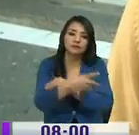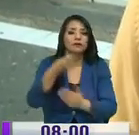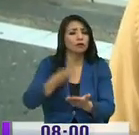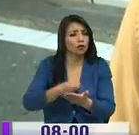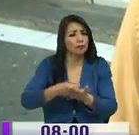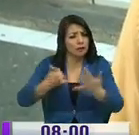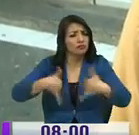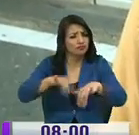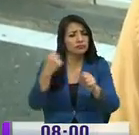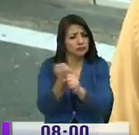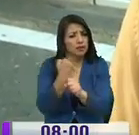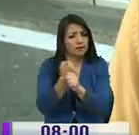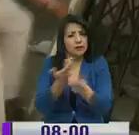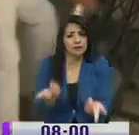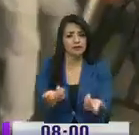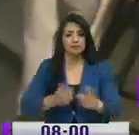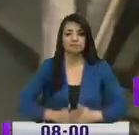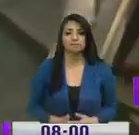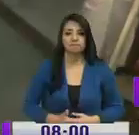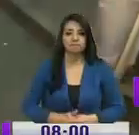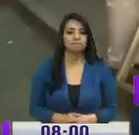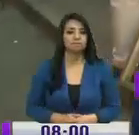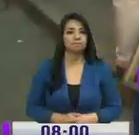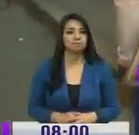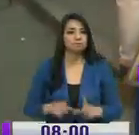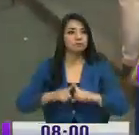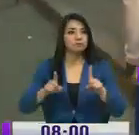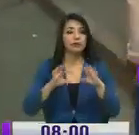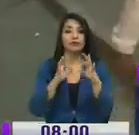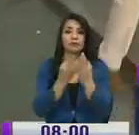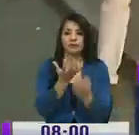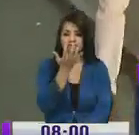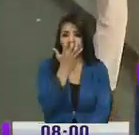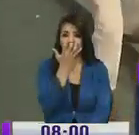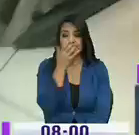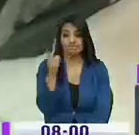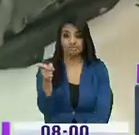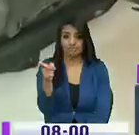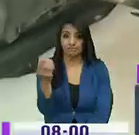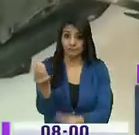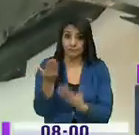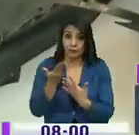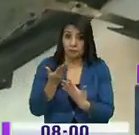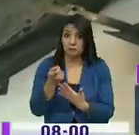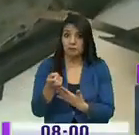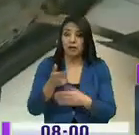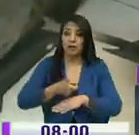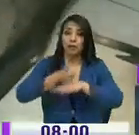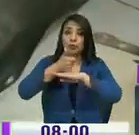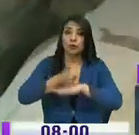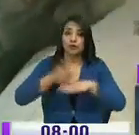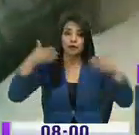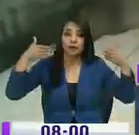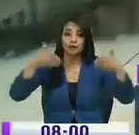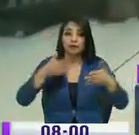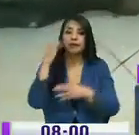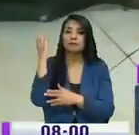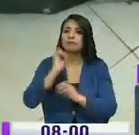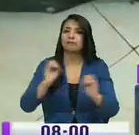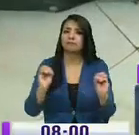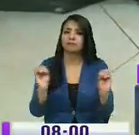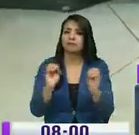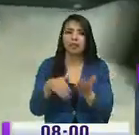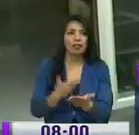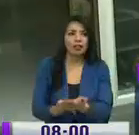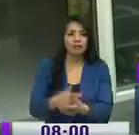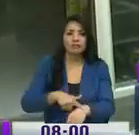seguir atendiendo, trabajando. Lo que más indigna a las familias es que, según su testimonio, los dentes encargados de atender la emergencia no llegaron